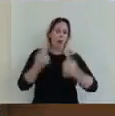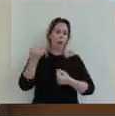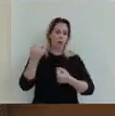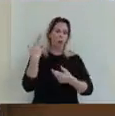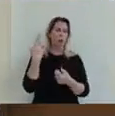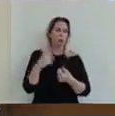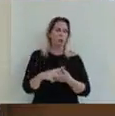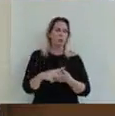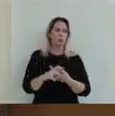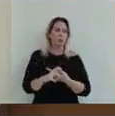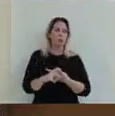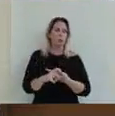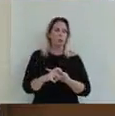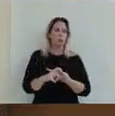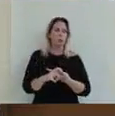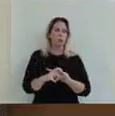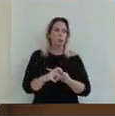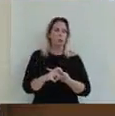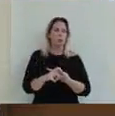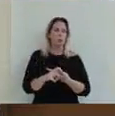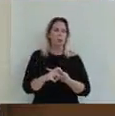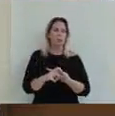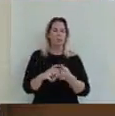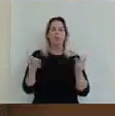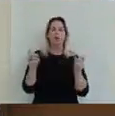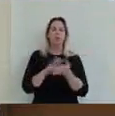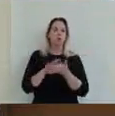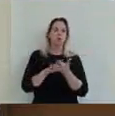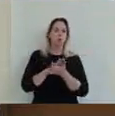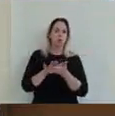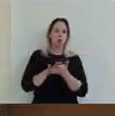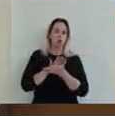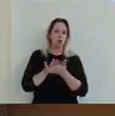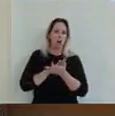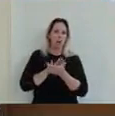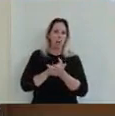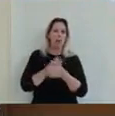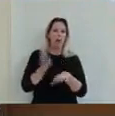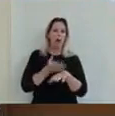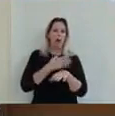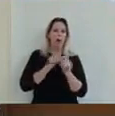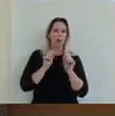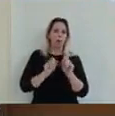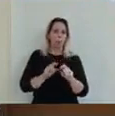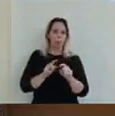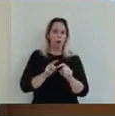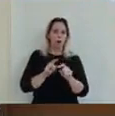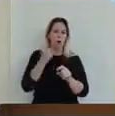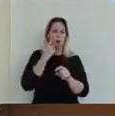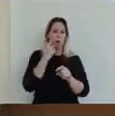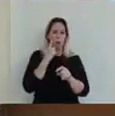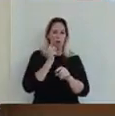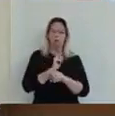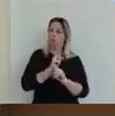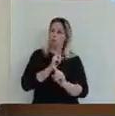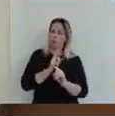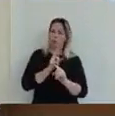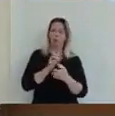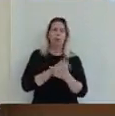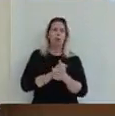Si no hasta ahora hubiese estado, hasta que nosotros nos reunimos en un comité de crisis y propusieron ustedes